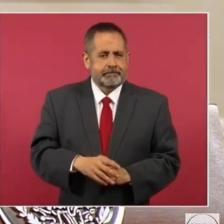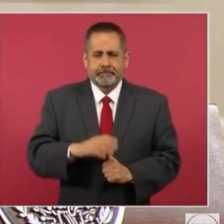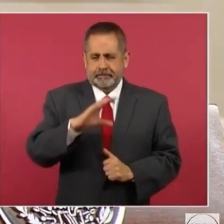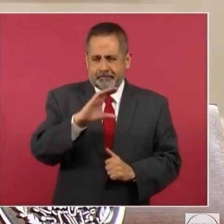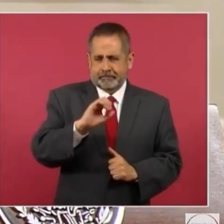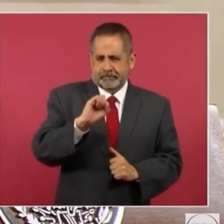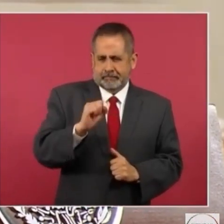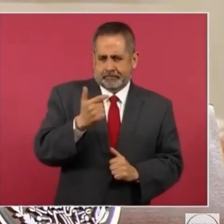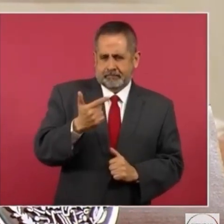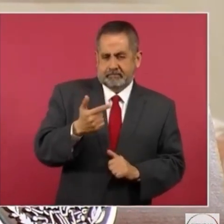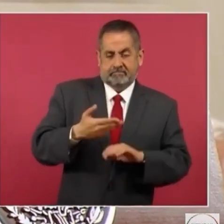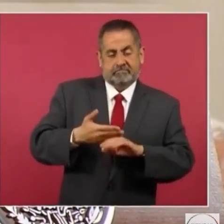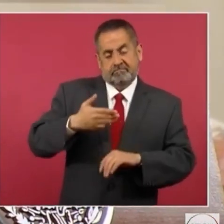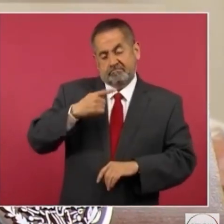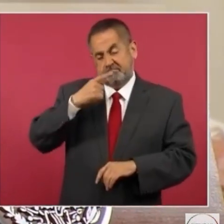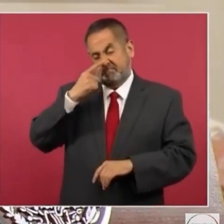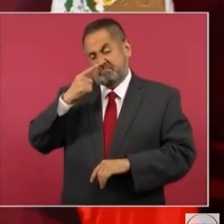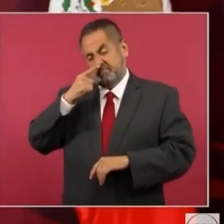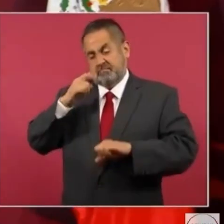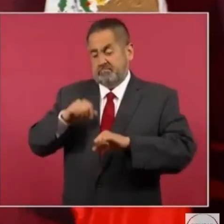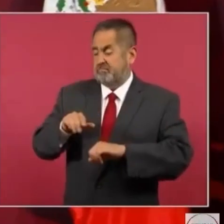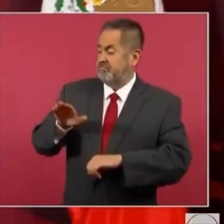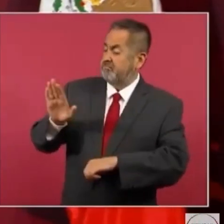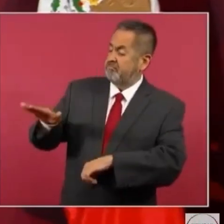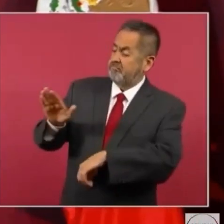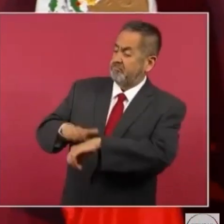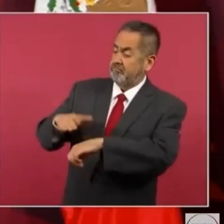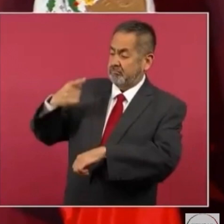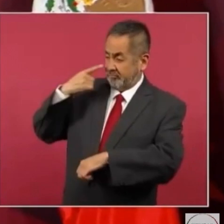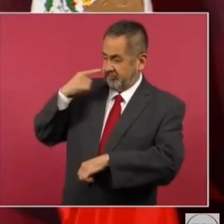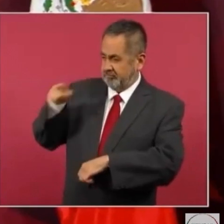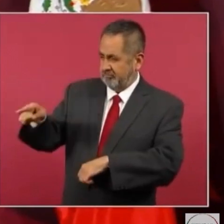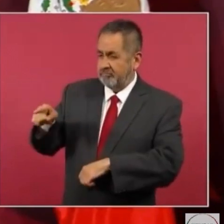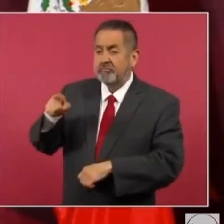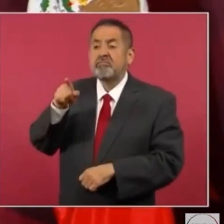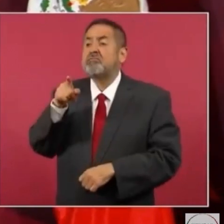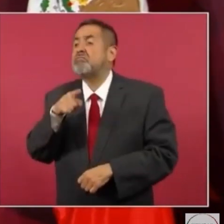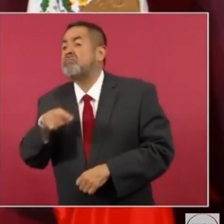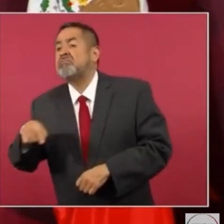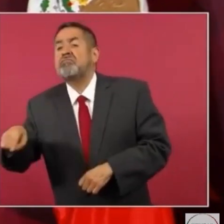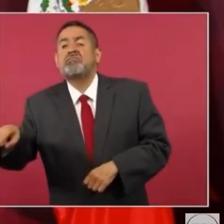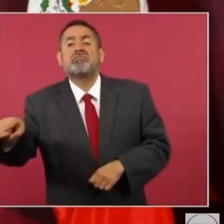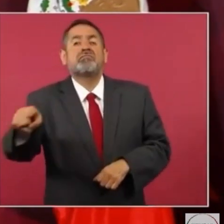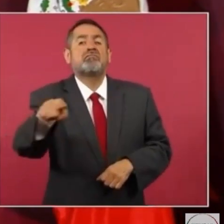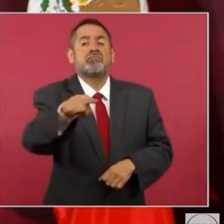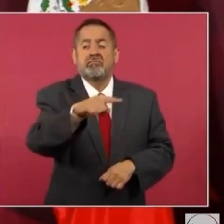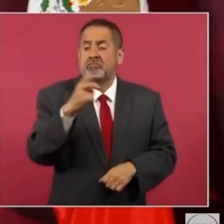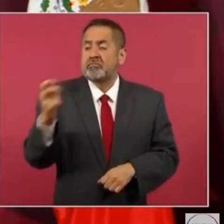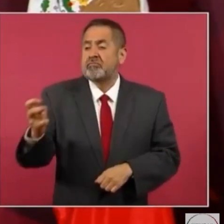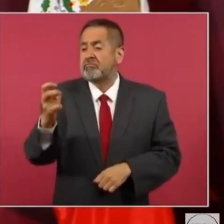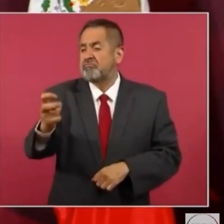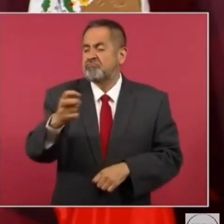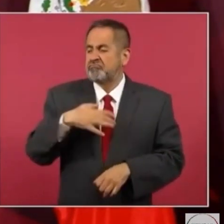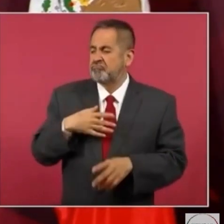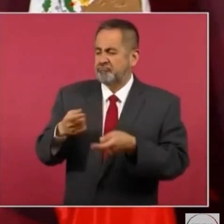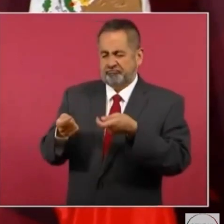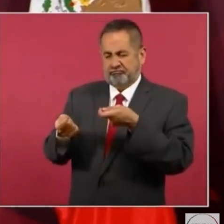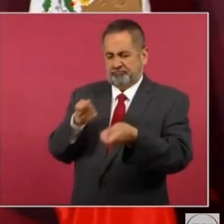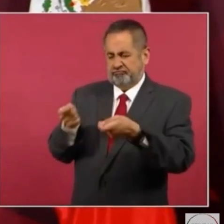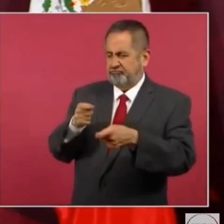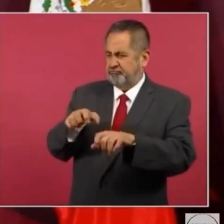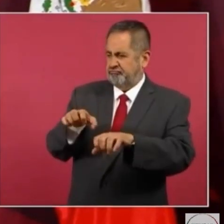prepotente, ¿no? Le dice: yo los tengo a todos agarrados,